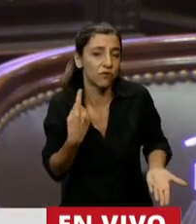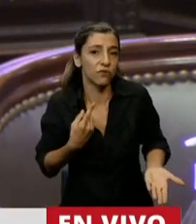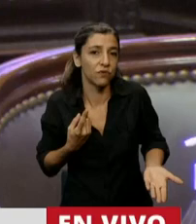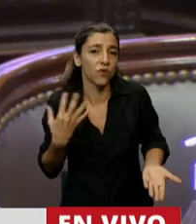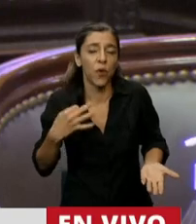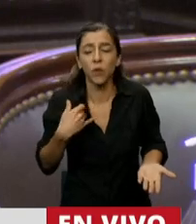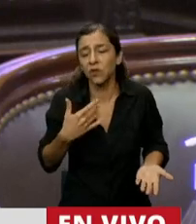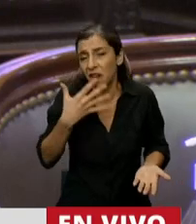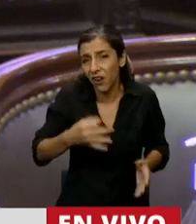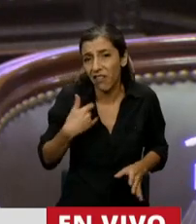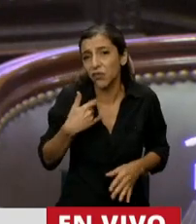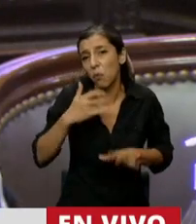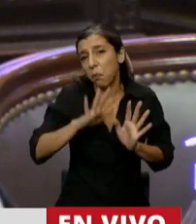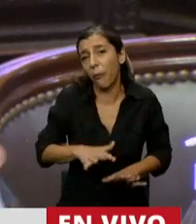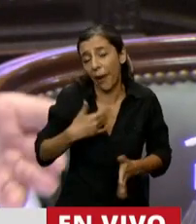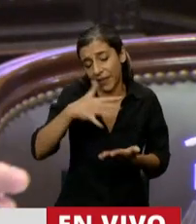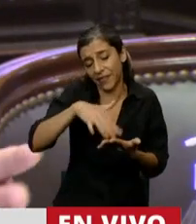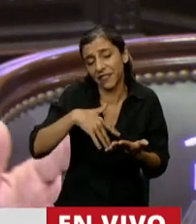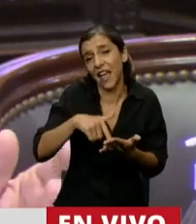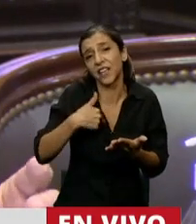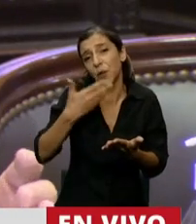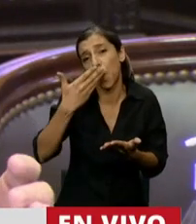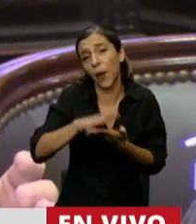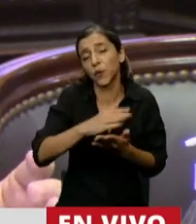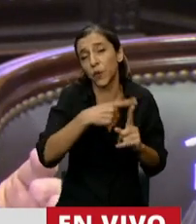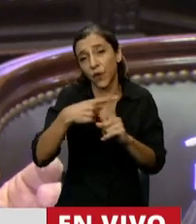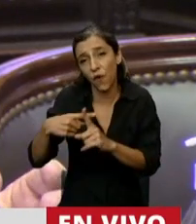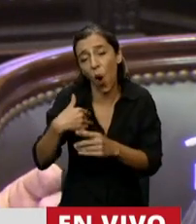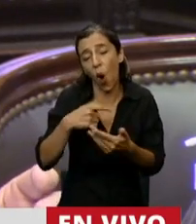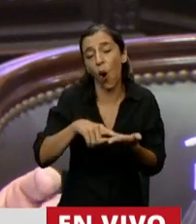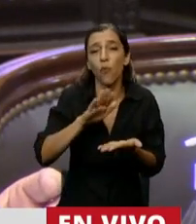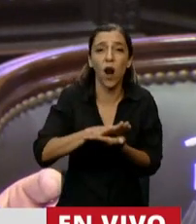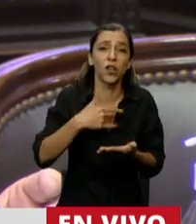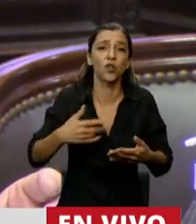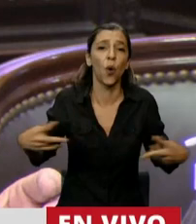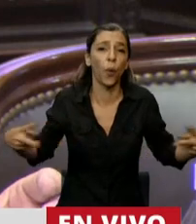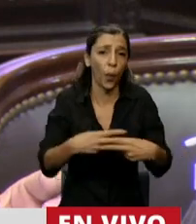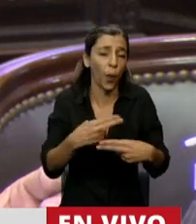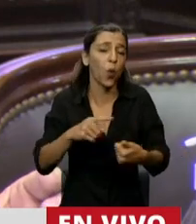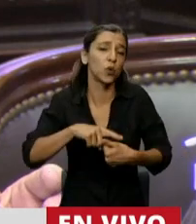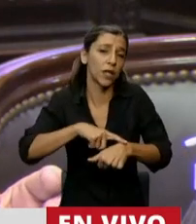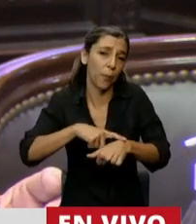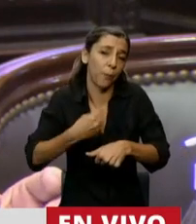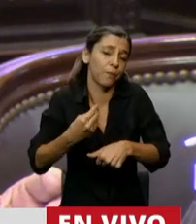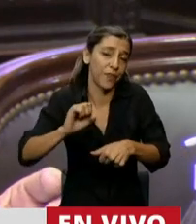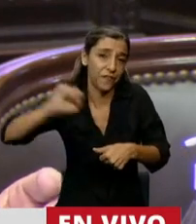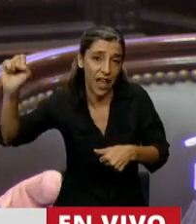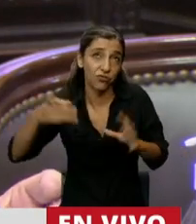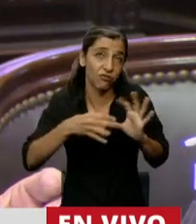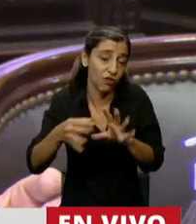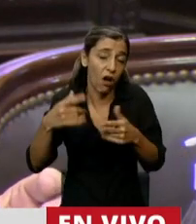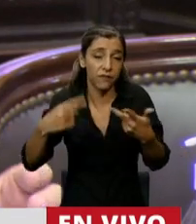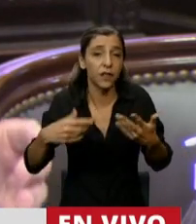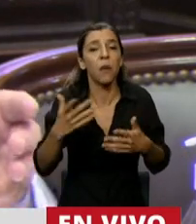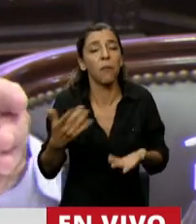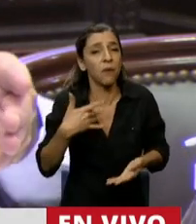verdad que yo había preparado un texto, iba a hablar de la fórmula que se ajusta por la inflación, iba a decir, bueno, ¿cuál es la fórmula? La verdad que